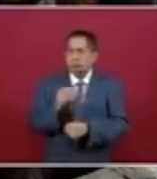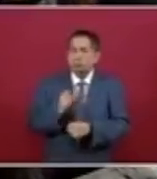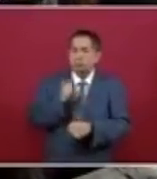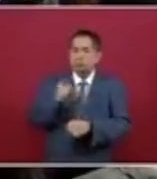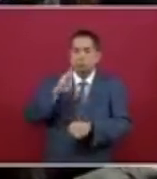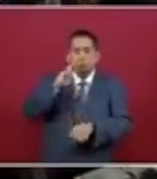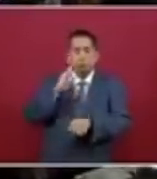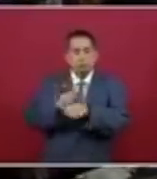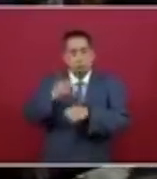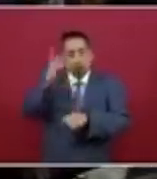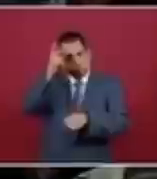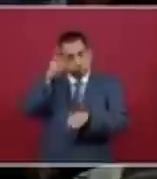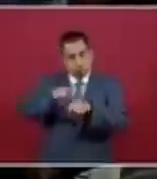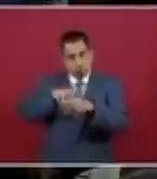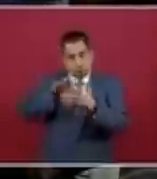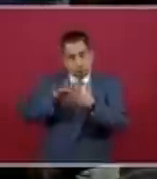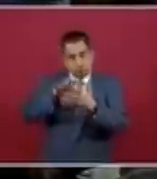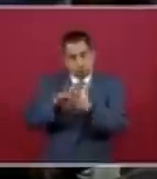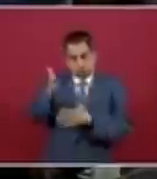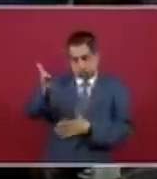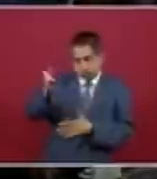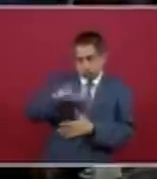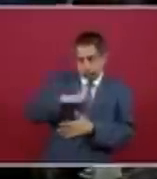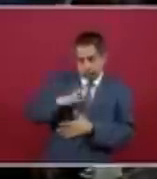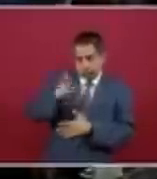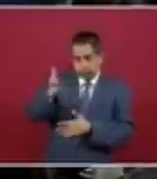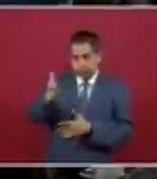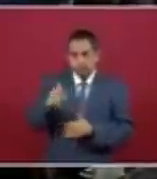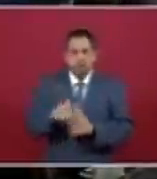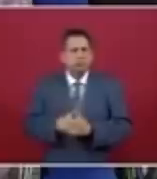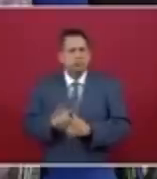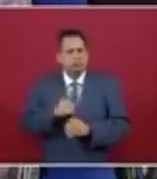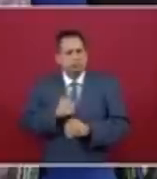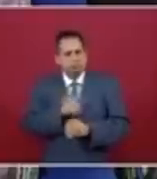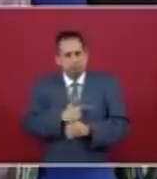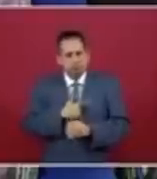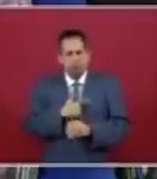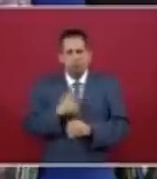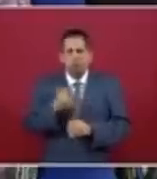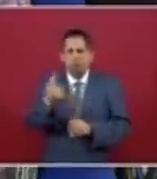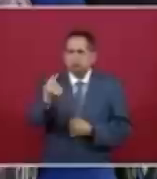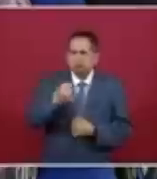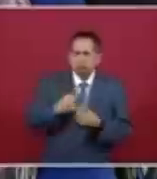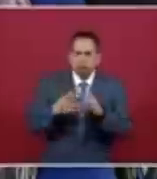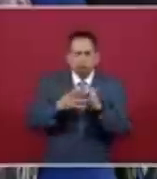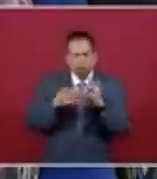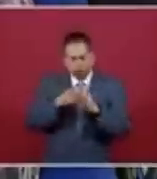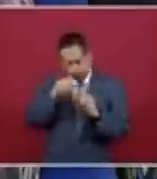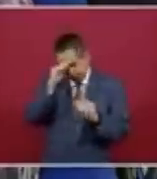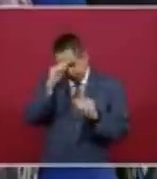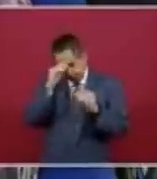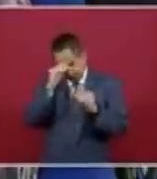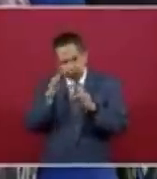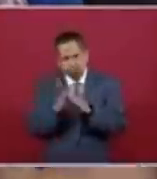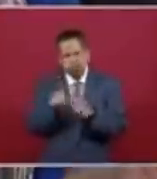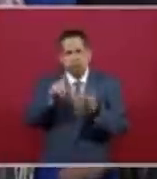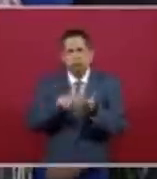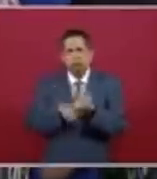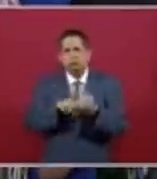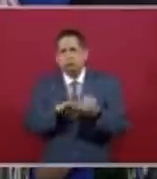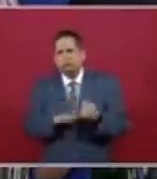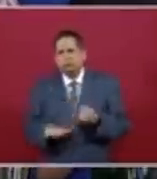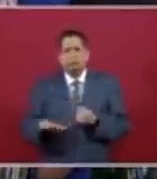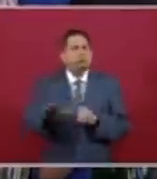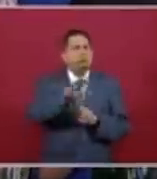sistema penitenciario aquí con nosotros, me gustaría que nos hiciera alguna reflexión sobre el estado en el que se